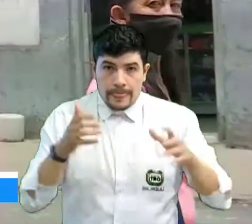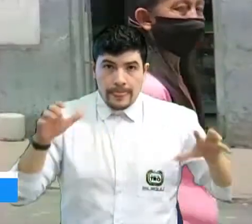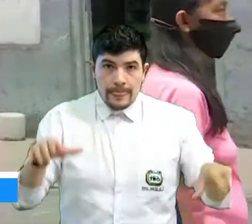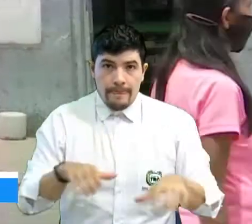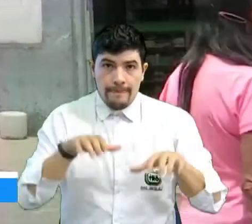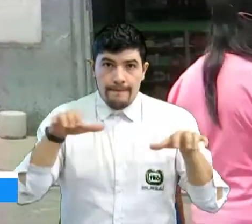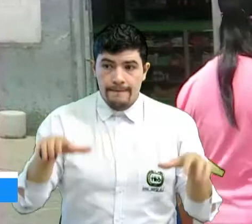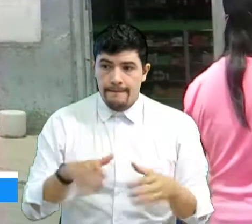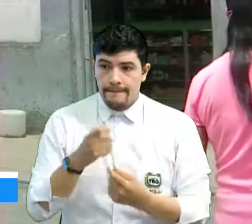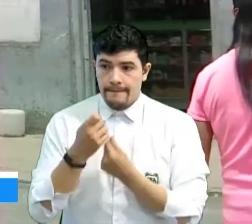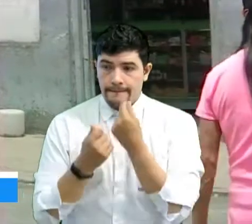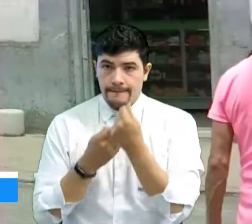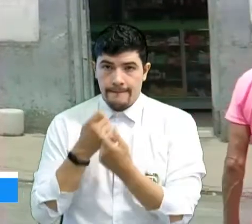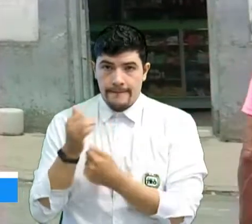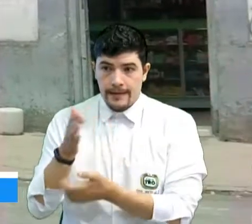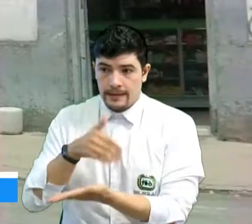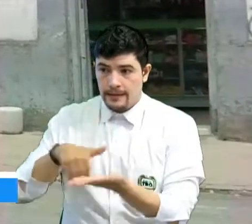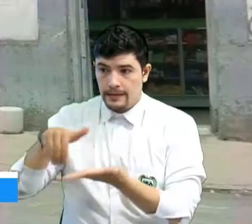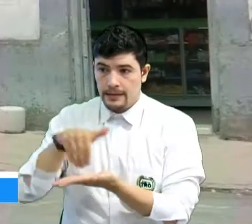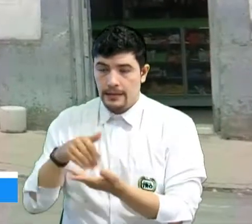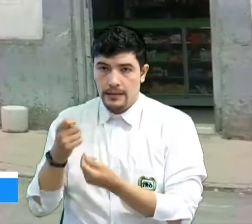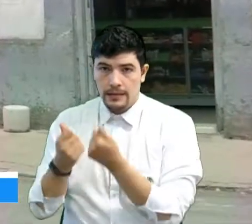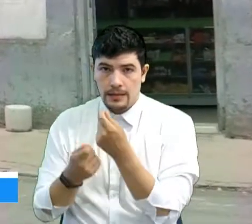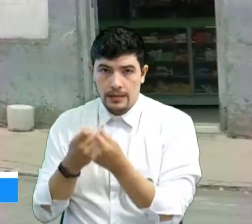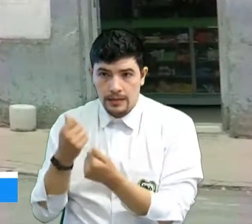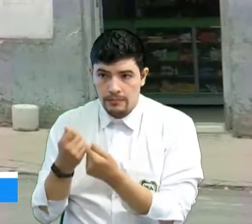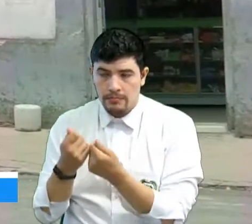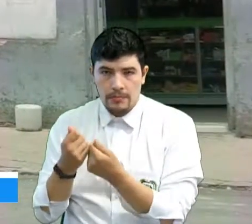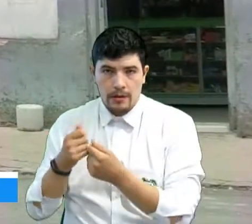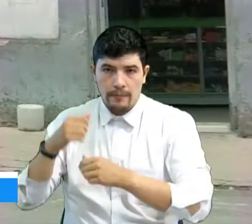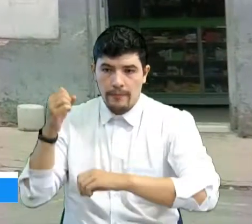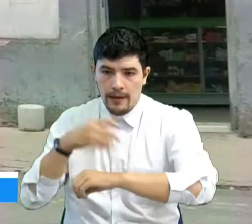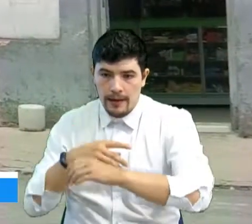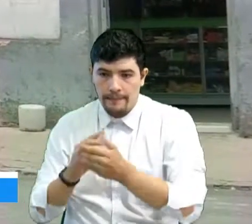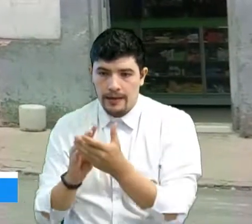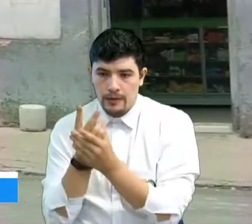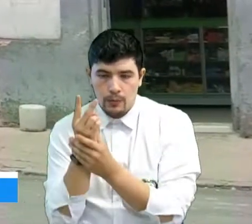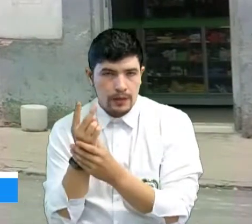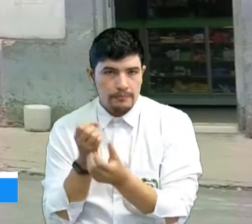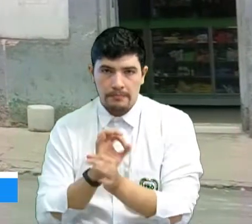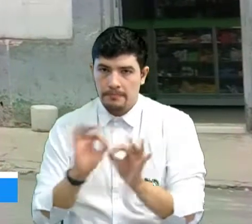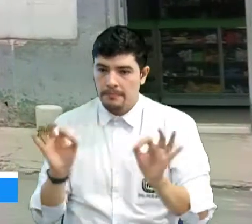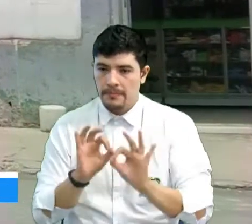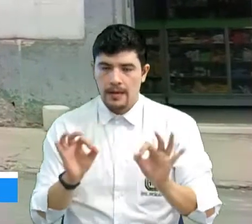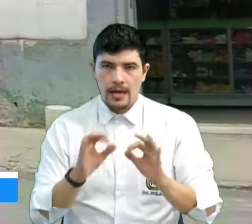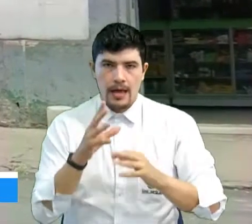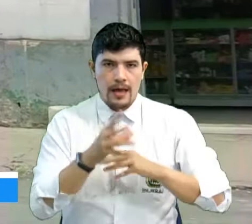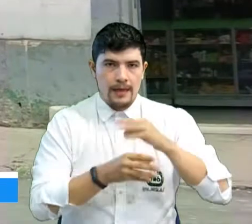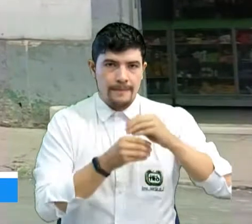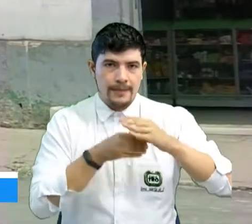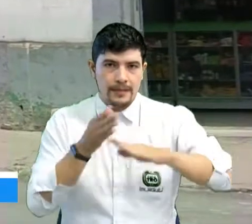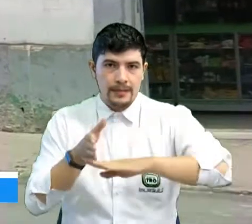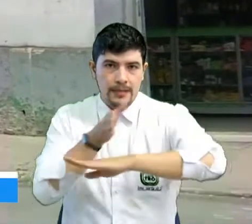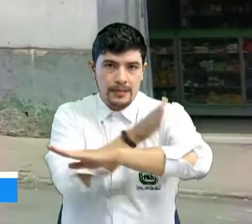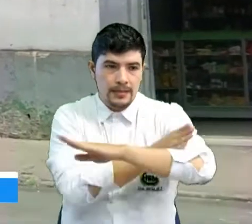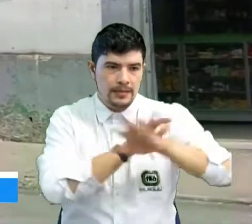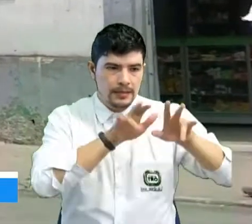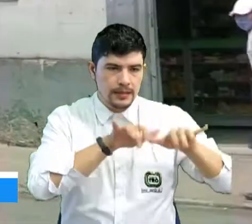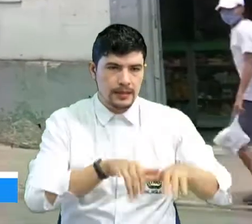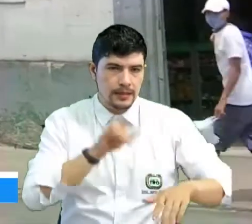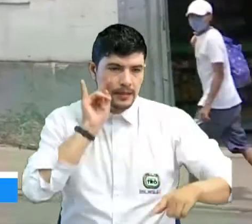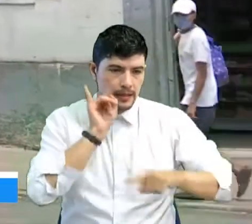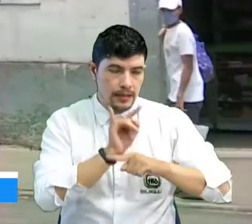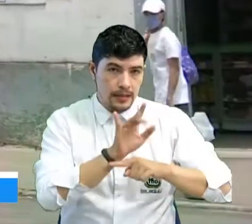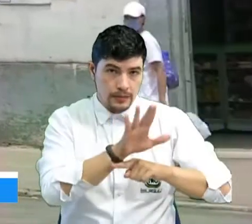en este centro de mercadeo. En horas de la mañana, funcionarios de la Secretaría del Interior del municipio de Florida